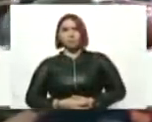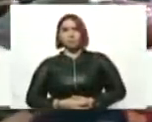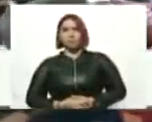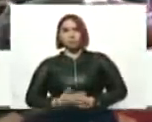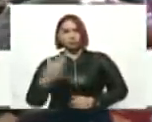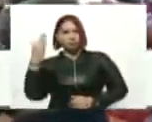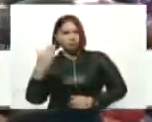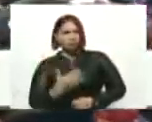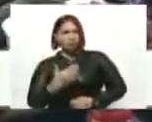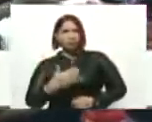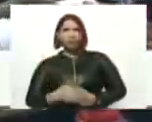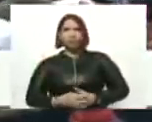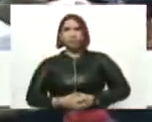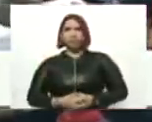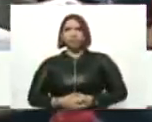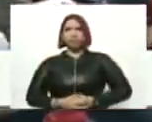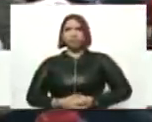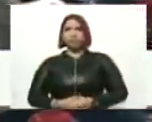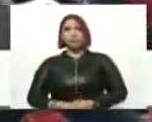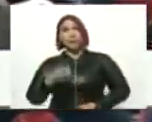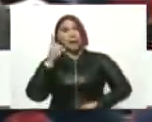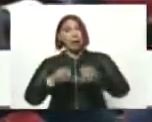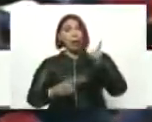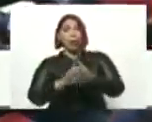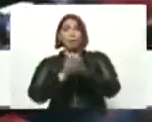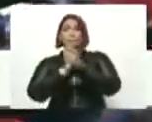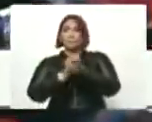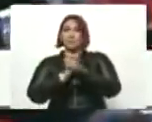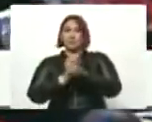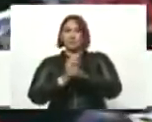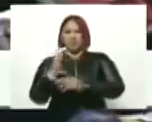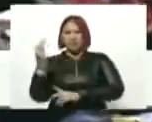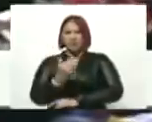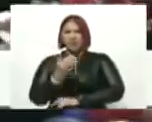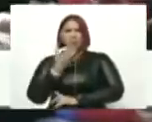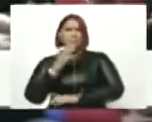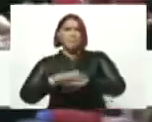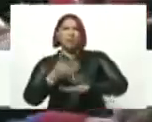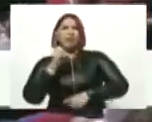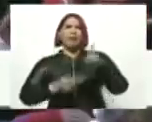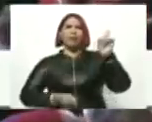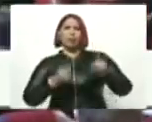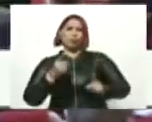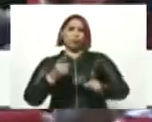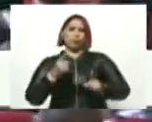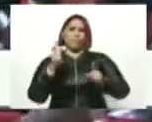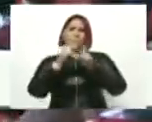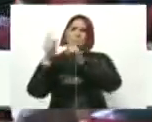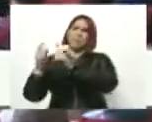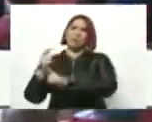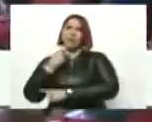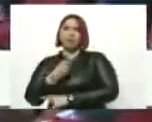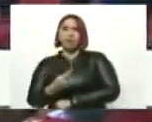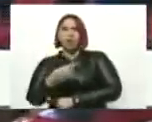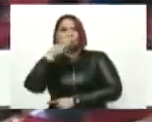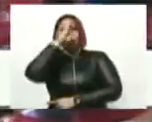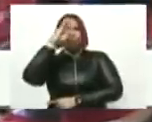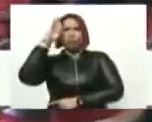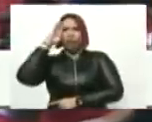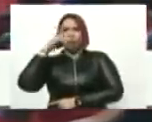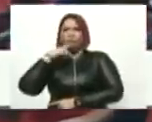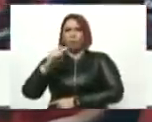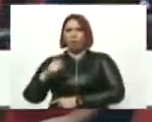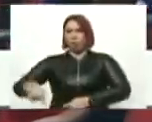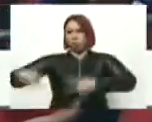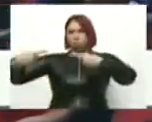Vinieron, y algunos compañeros vinieron allí porque una de las consejas que había era que Diosdado y Nicolás están